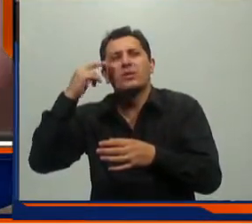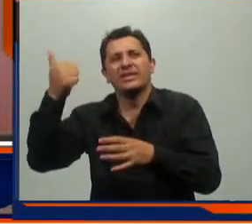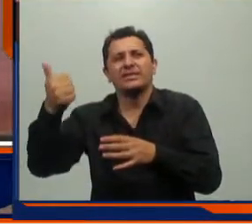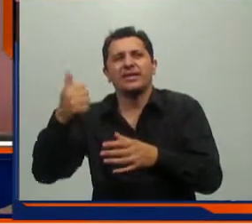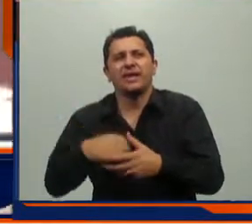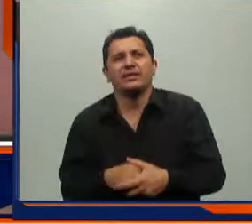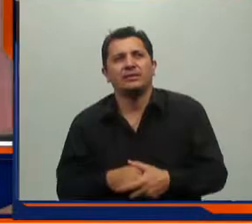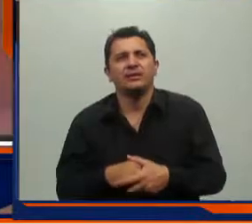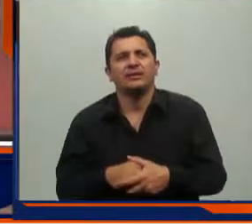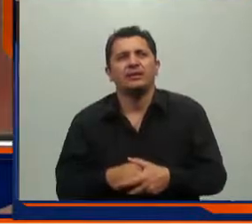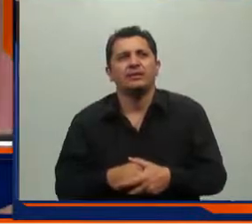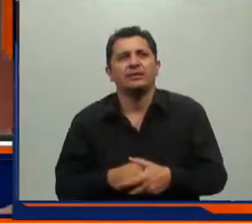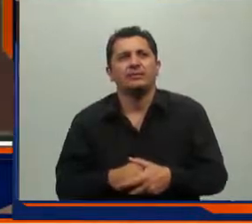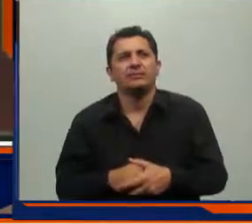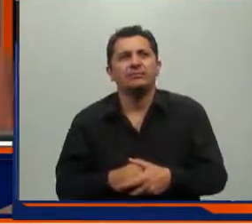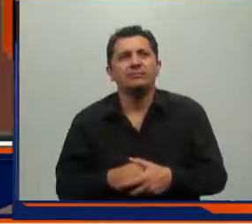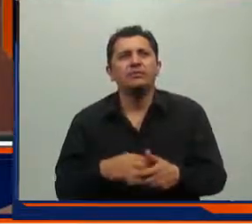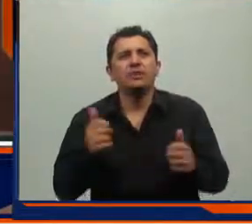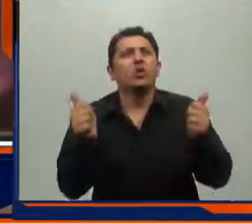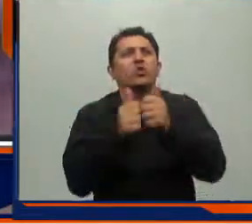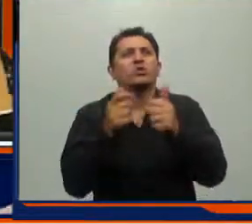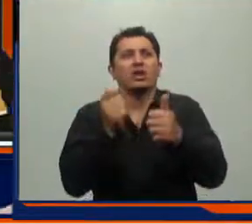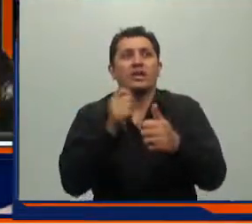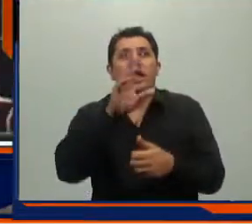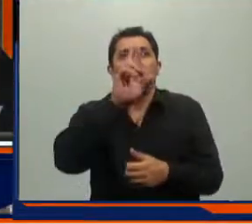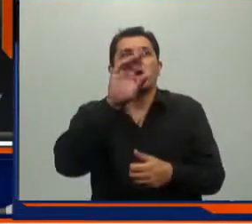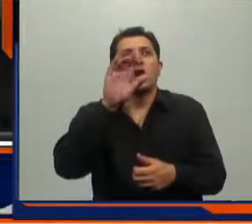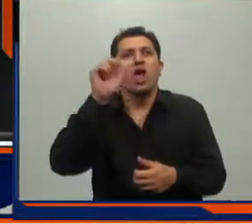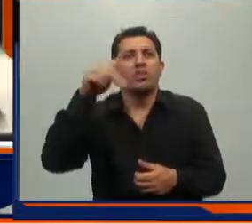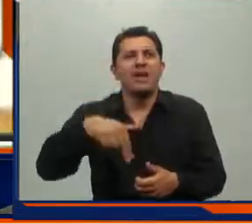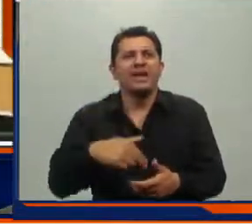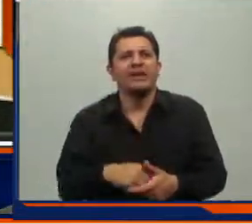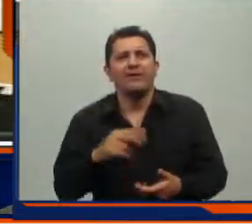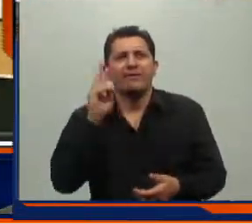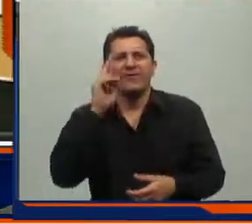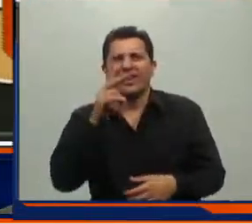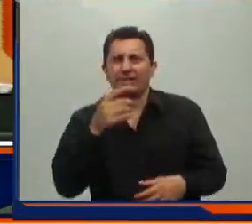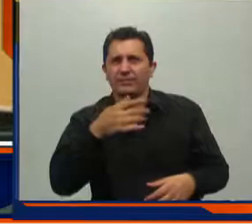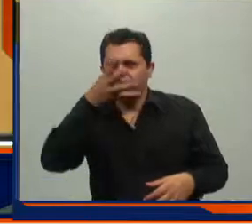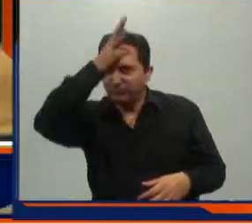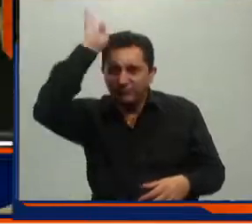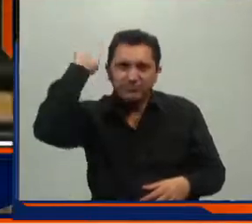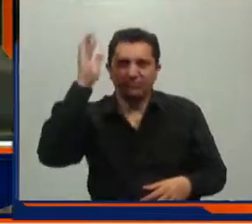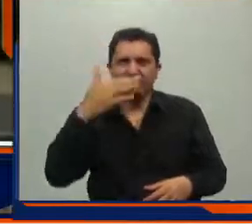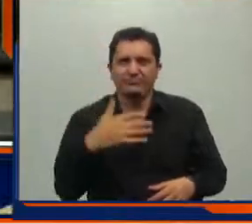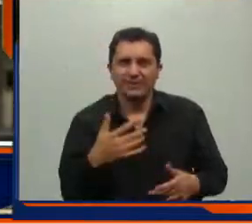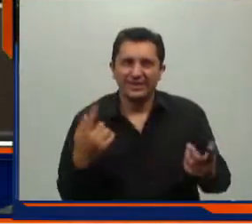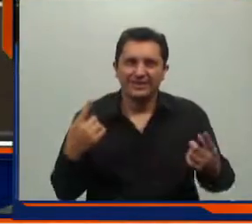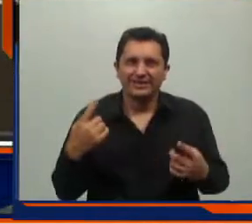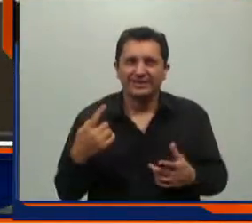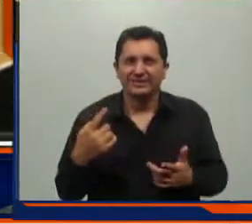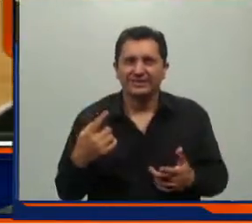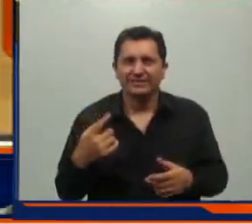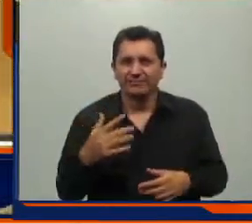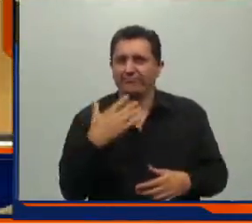finales frente a Chicago Bulls, nada más y nada menos. ¿Junto a quién? Justo contra Dennis Rodman. Contra Dennis Rodman, fíjate el look que metió Dennis. Impresionante. Particular,